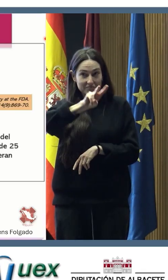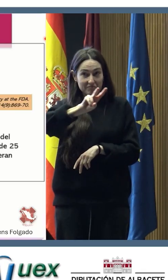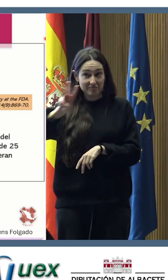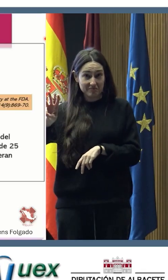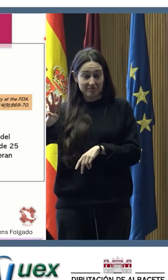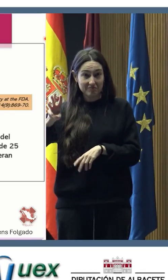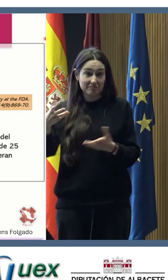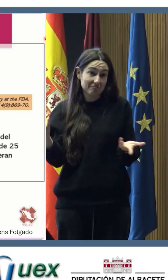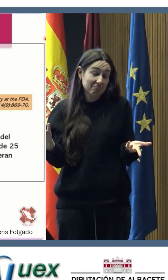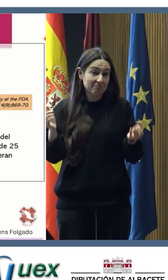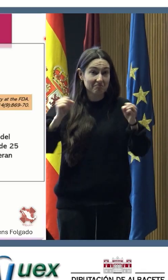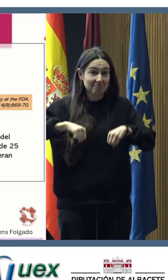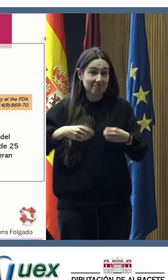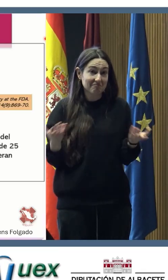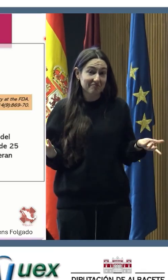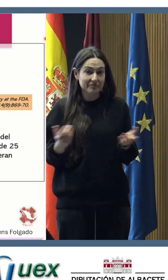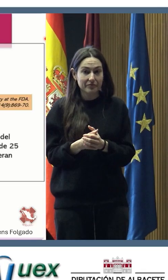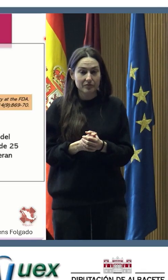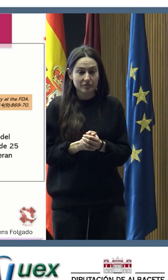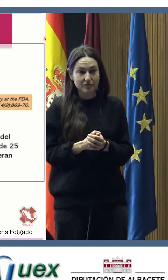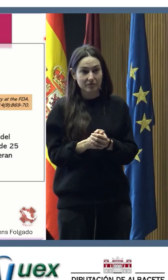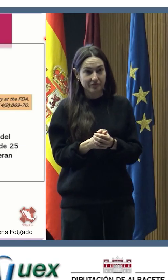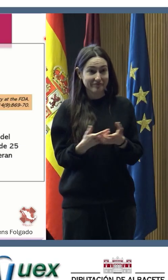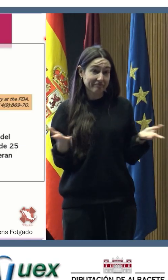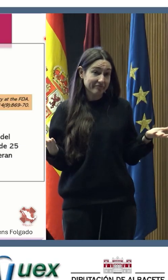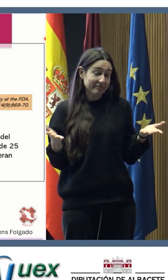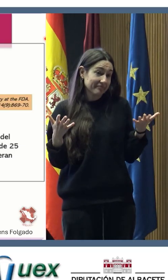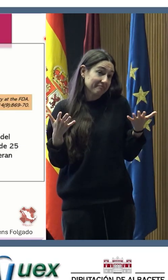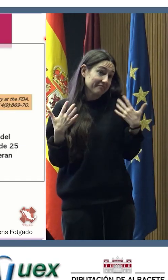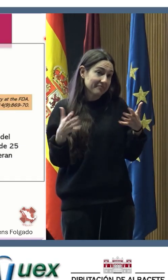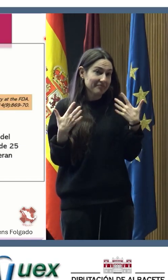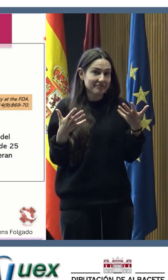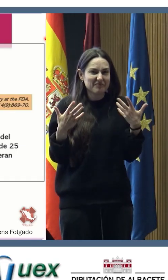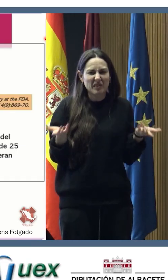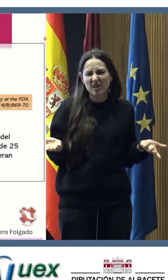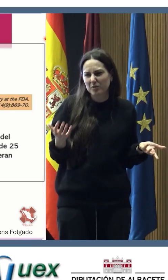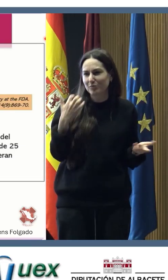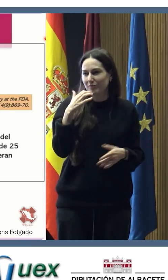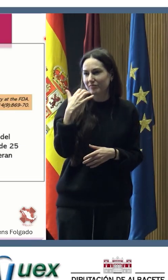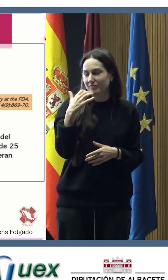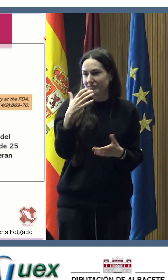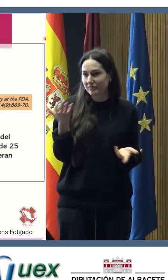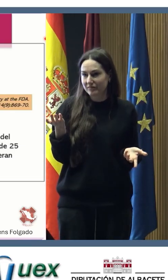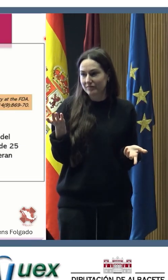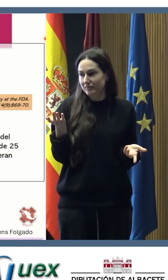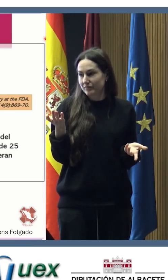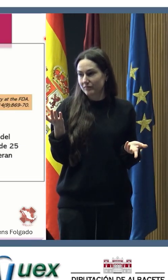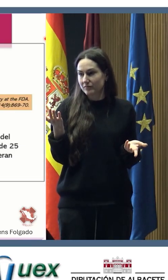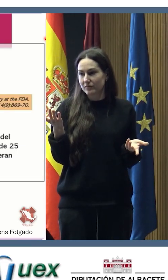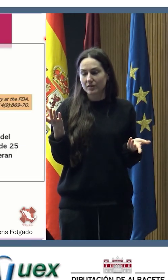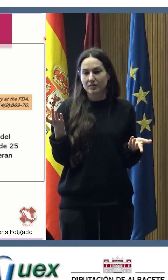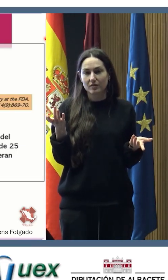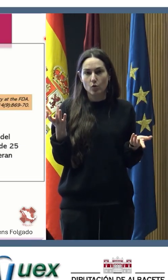Pues vale, ¿no? No pasa nada, pero es un poco extraño. Es lo del traje,